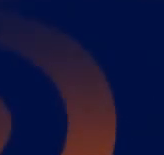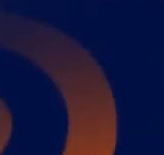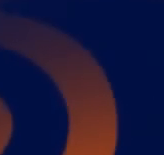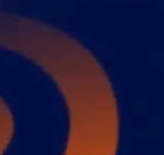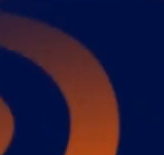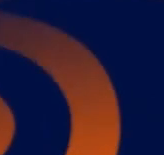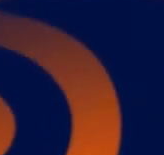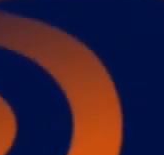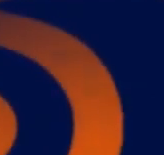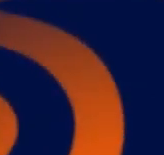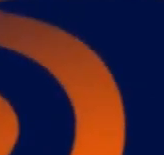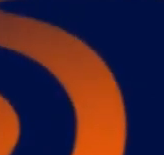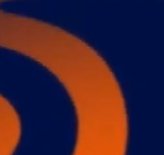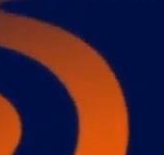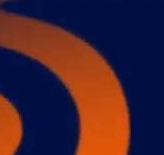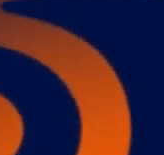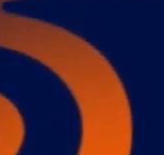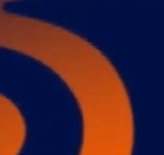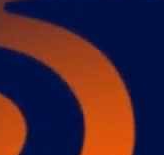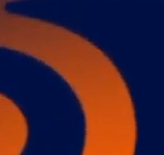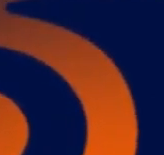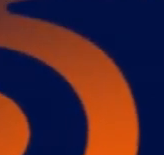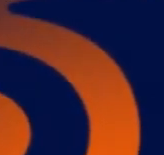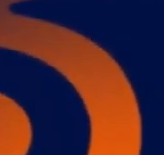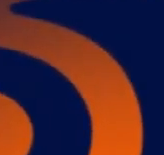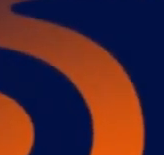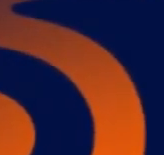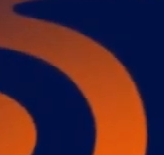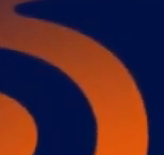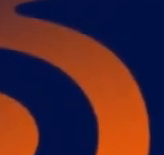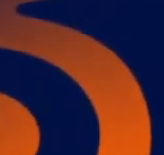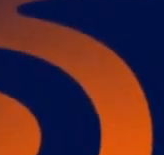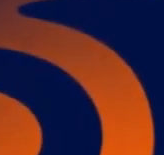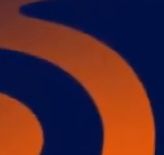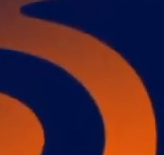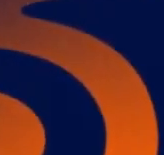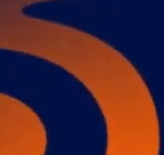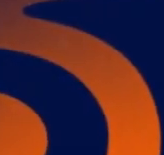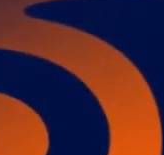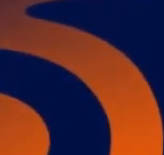Estás viendo RTVC Noticias.